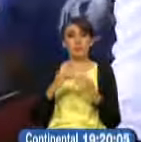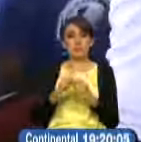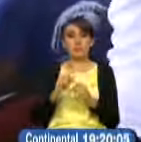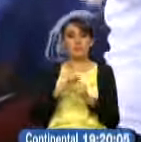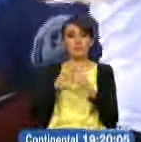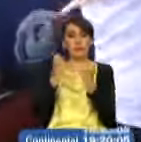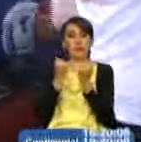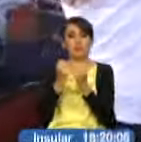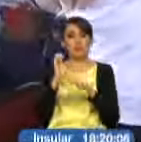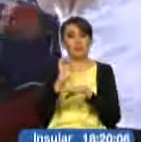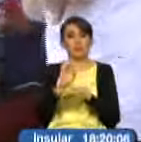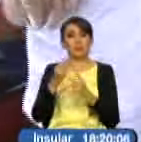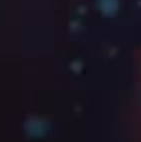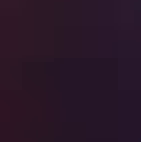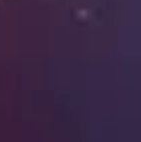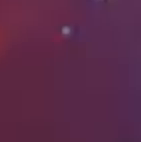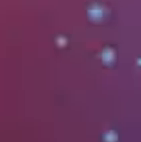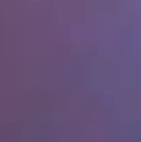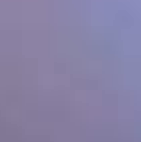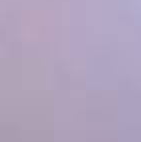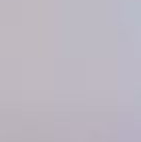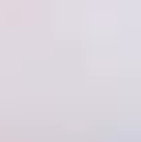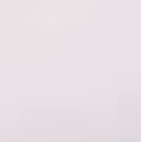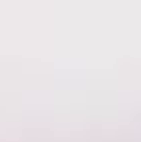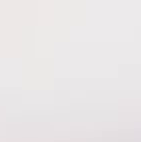Vintimilla, Ecuador TV.